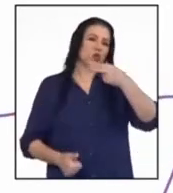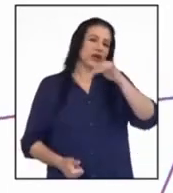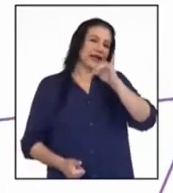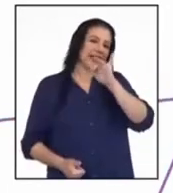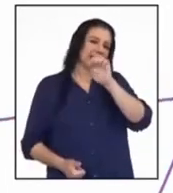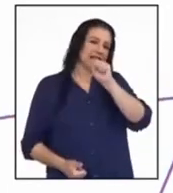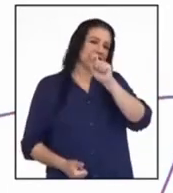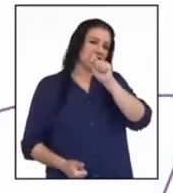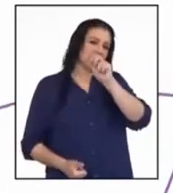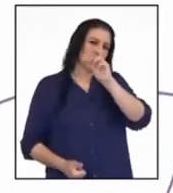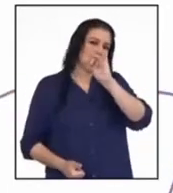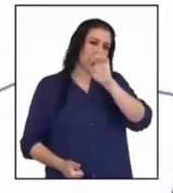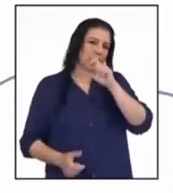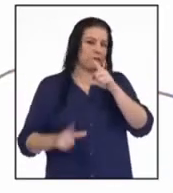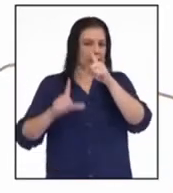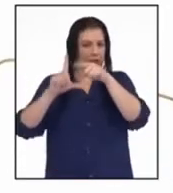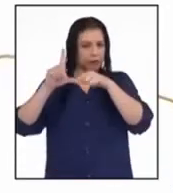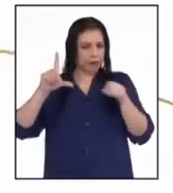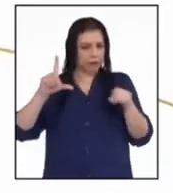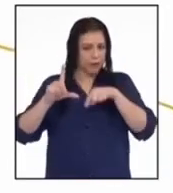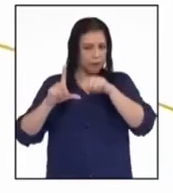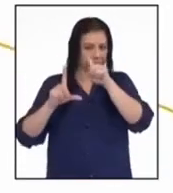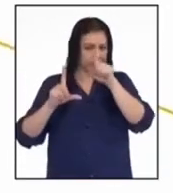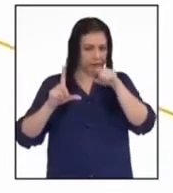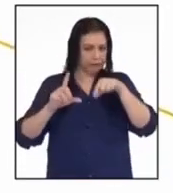histograma.